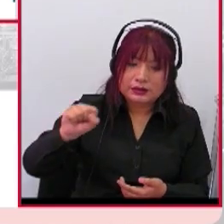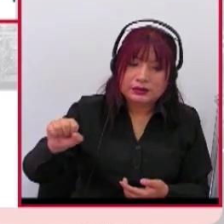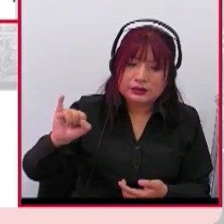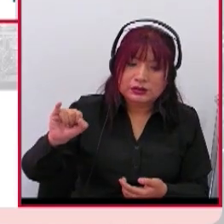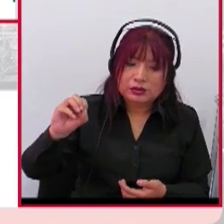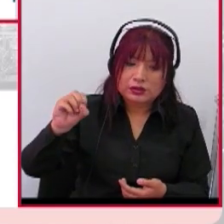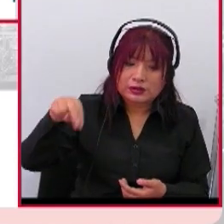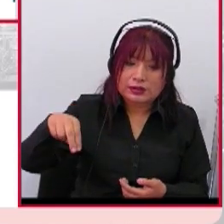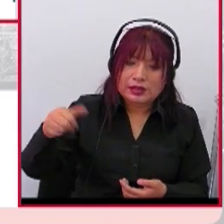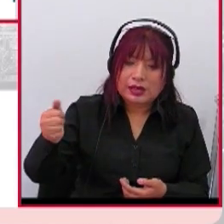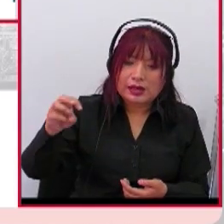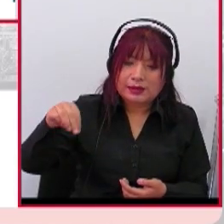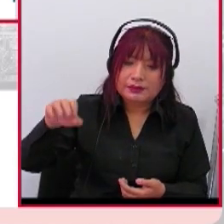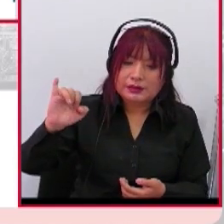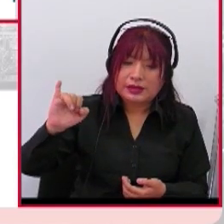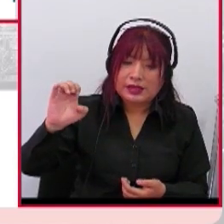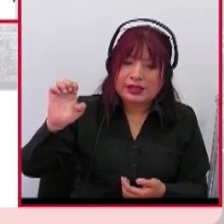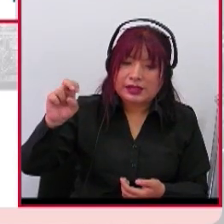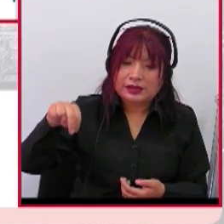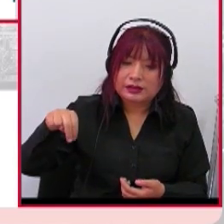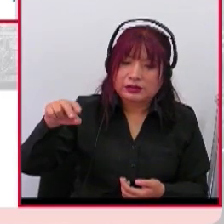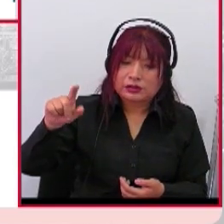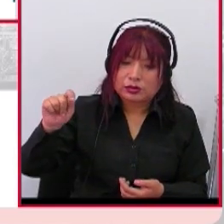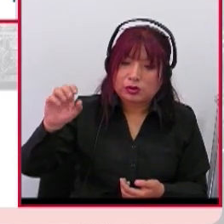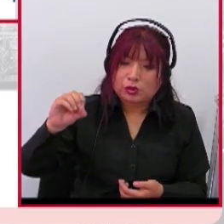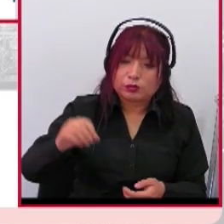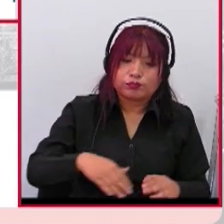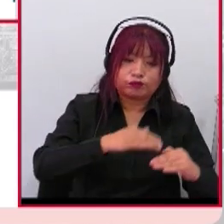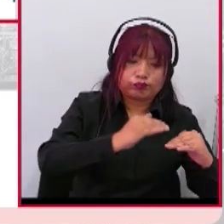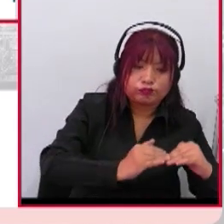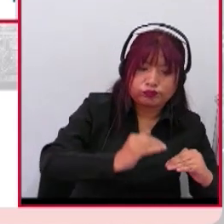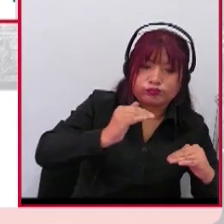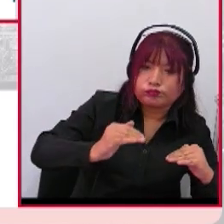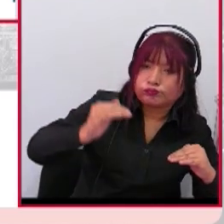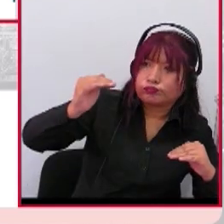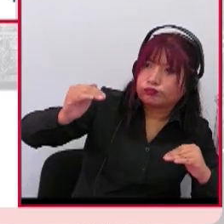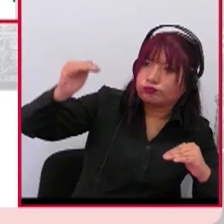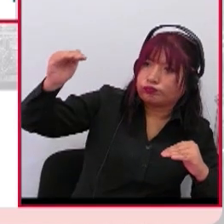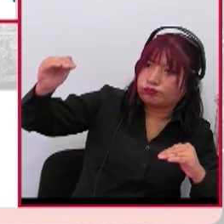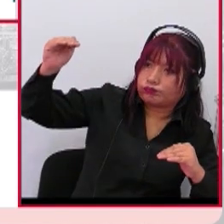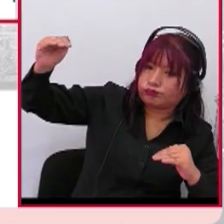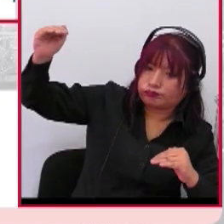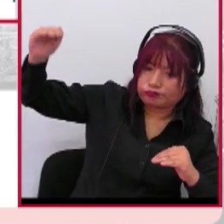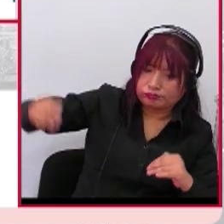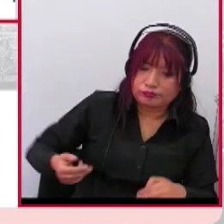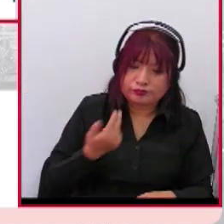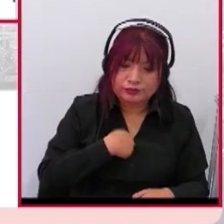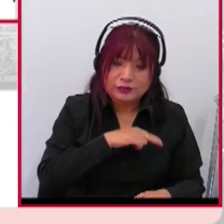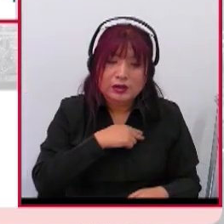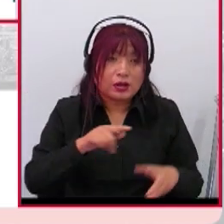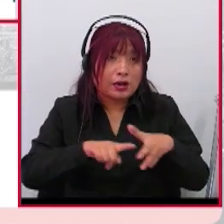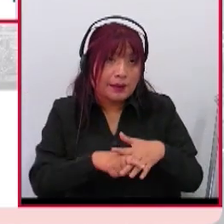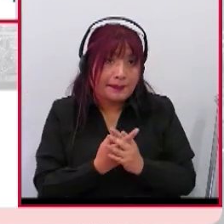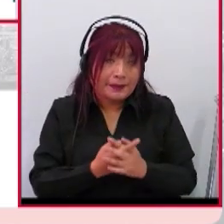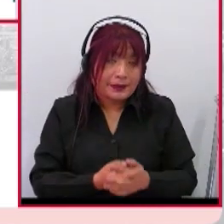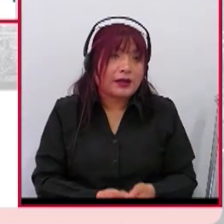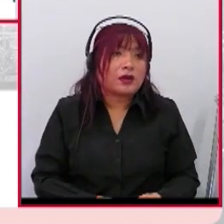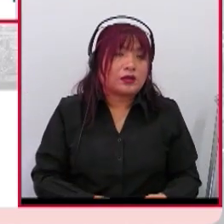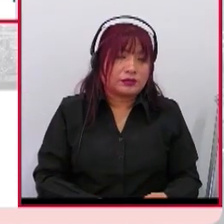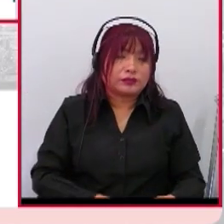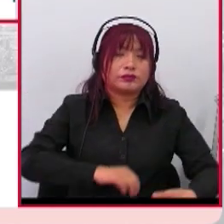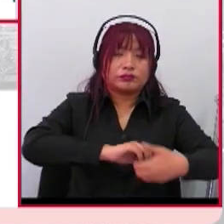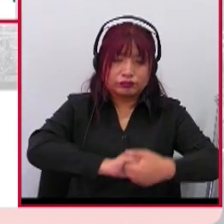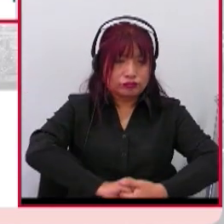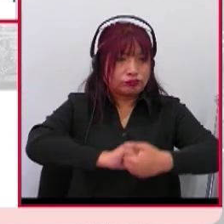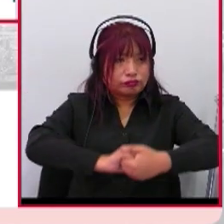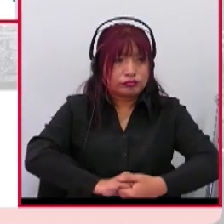Hicimos pruebas, simulaciones, como nosotros entramos desde la construcción, en un acuerdo con el constructor, respetando las